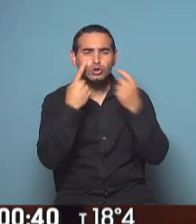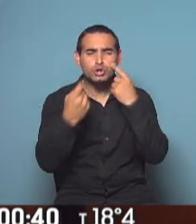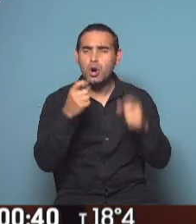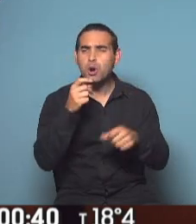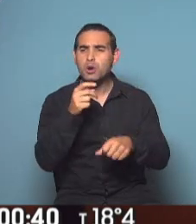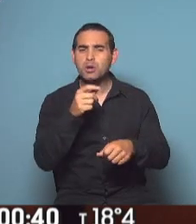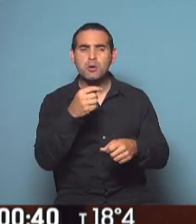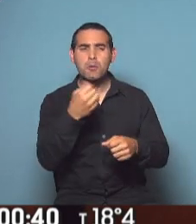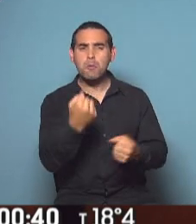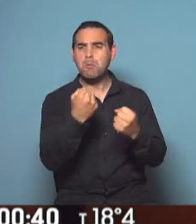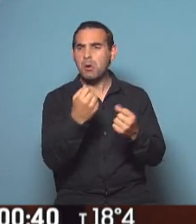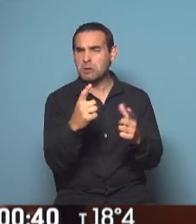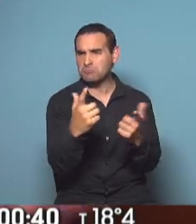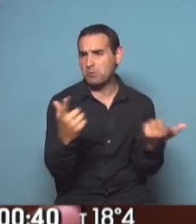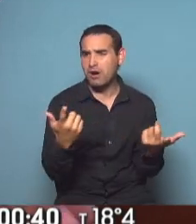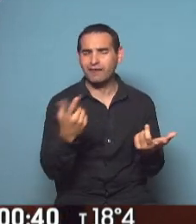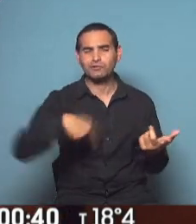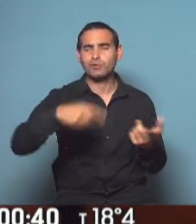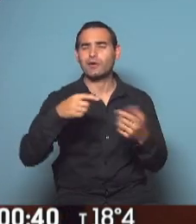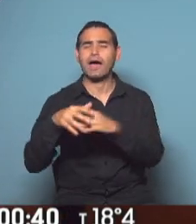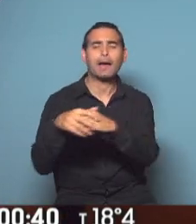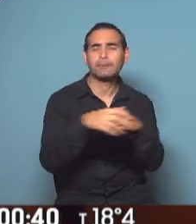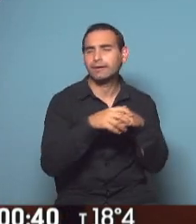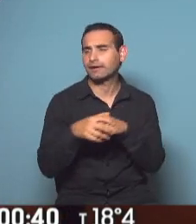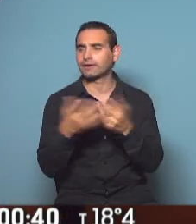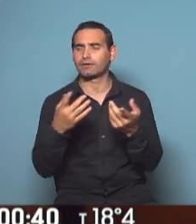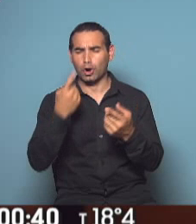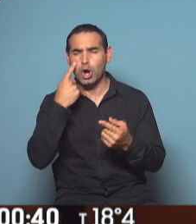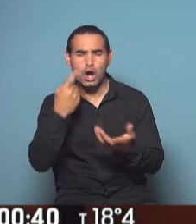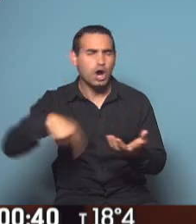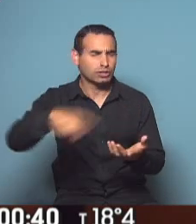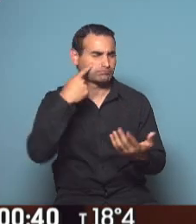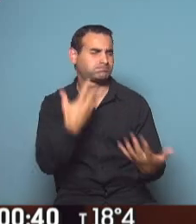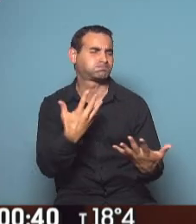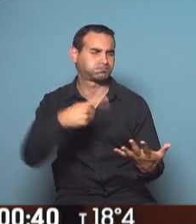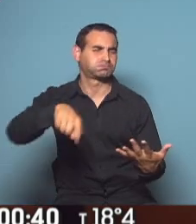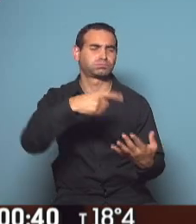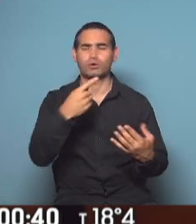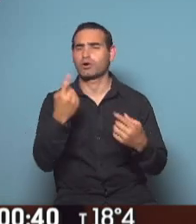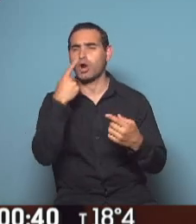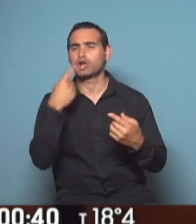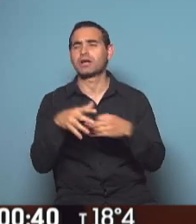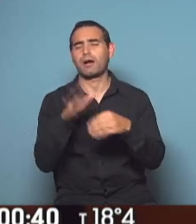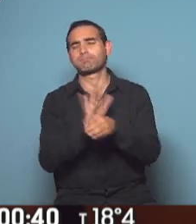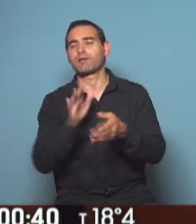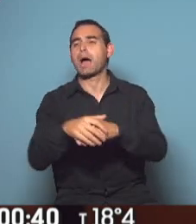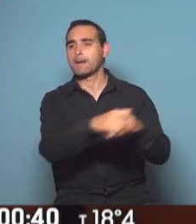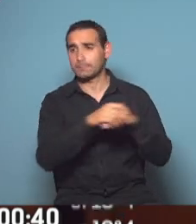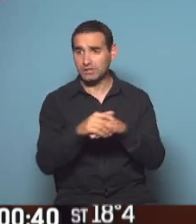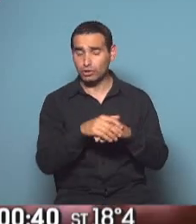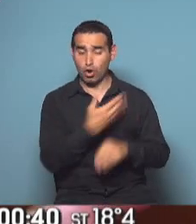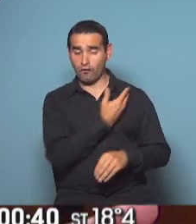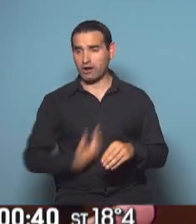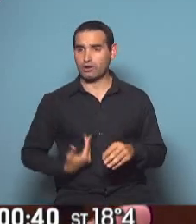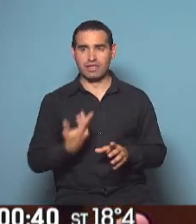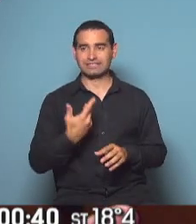las cortes supremas provinciales eran todos amigos de Néstor y de Carlos. Y entonces, cuando estos gobernadores, no de Santa